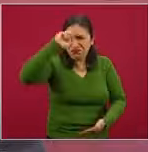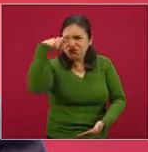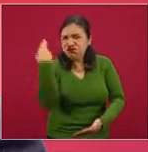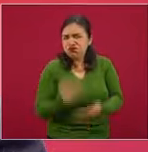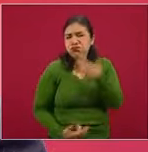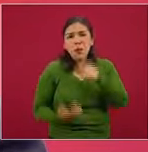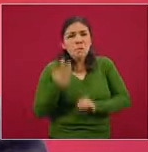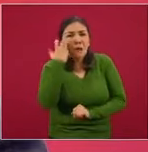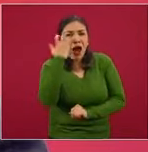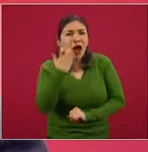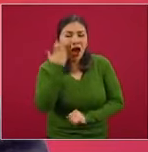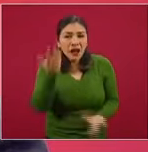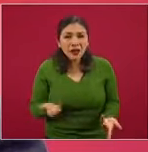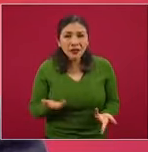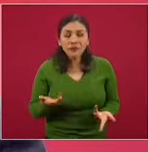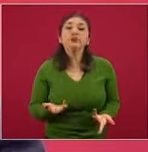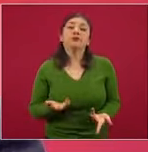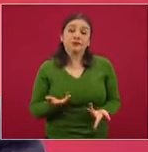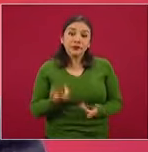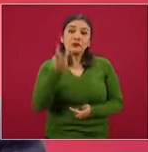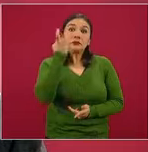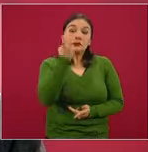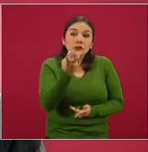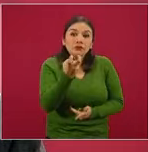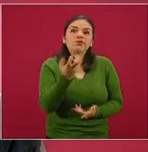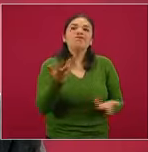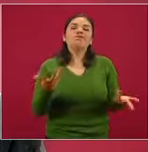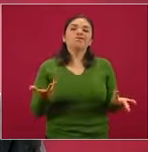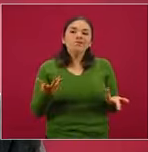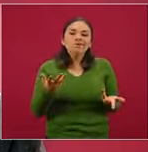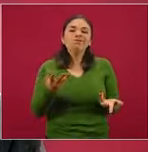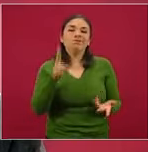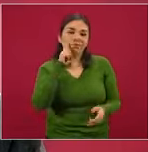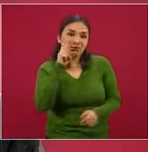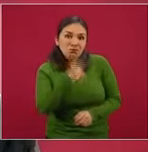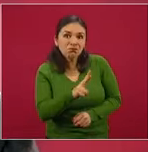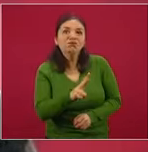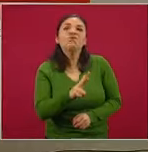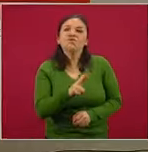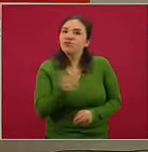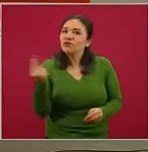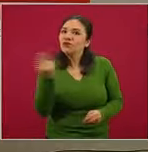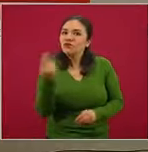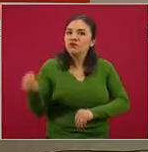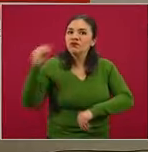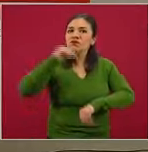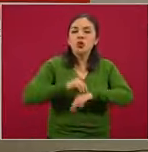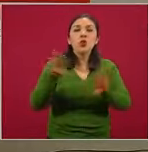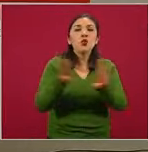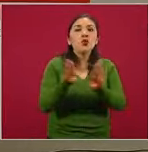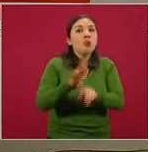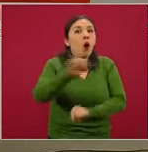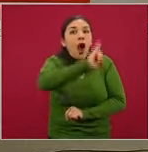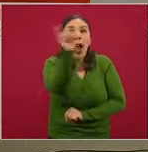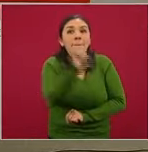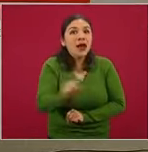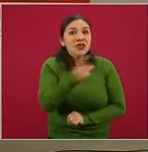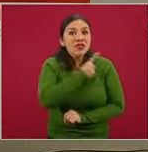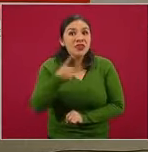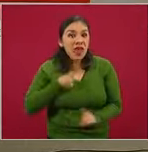pudieran considerarse. Y esto dio lugar a elementos de referencia de lo que jamás debe